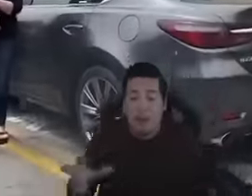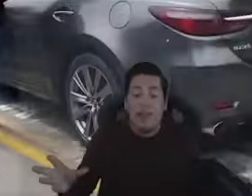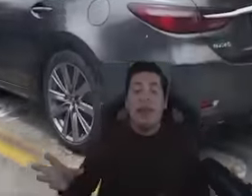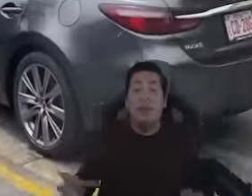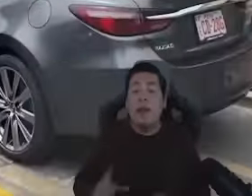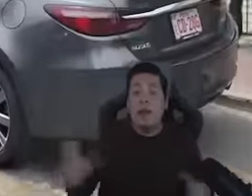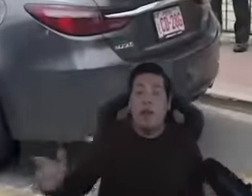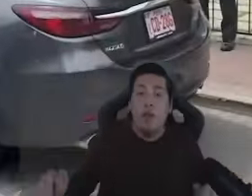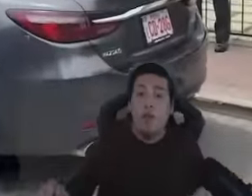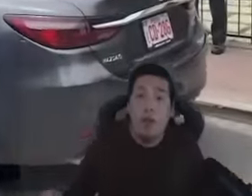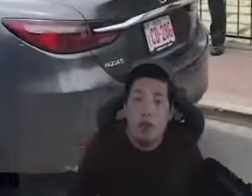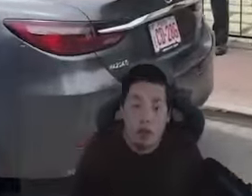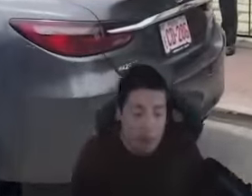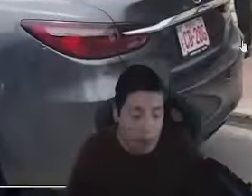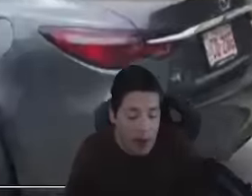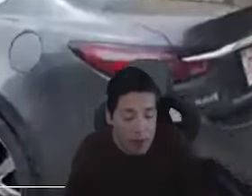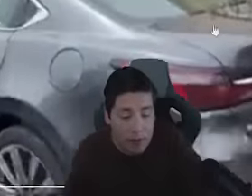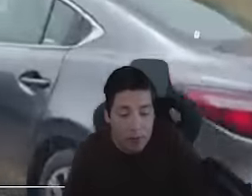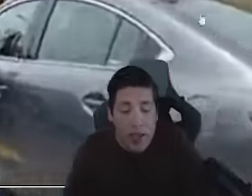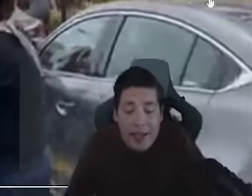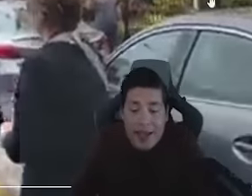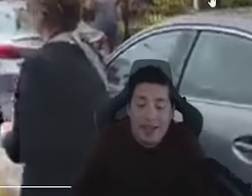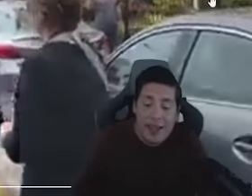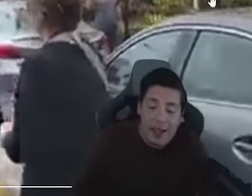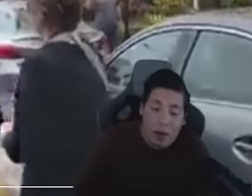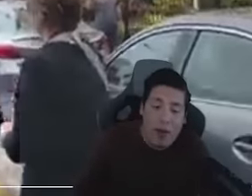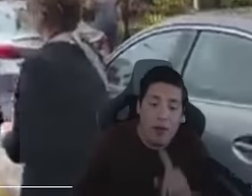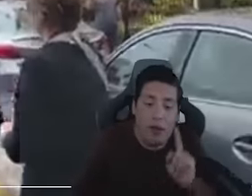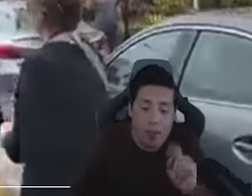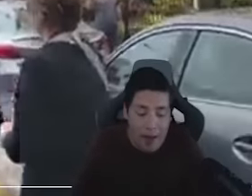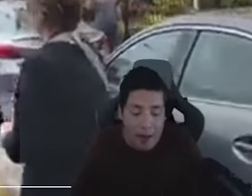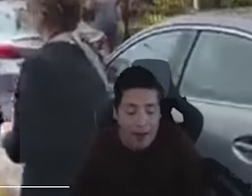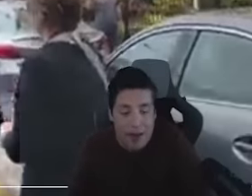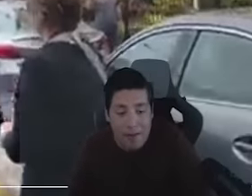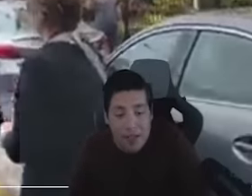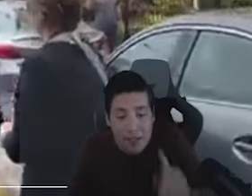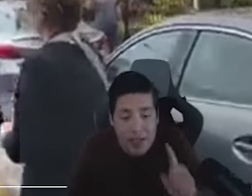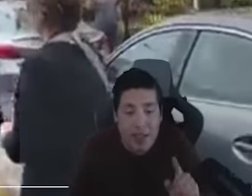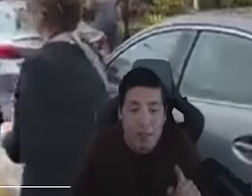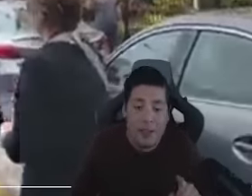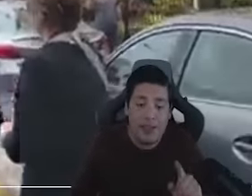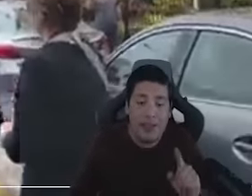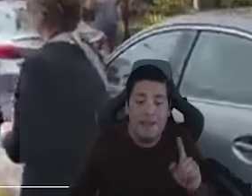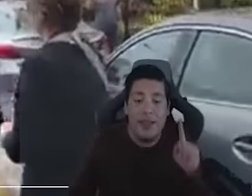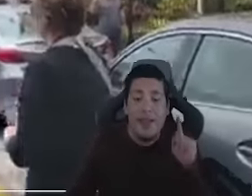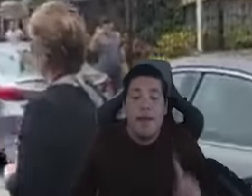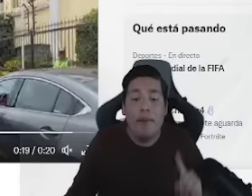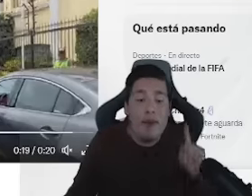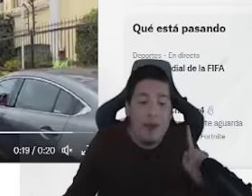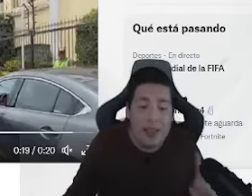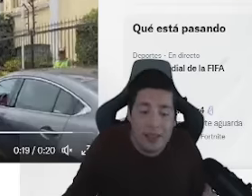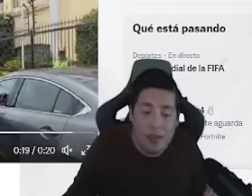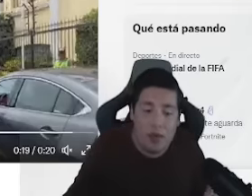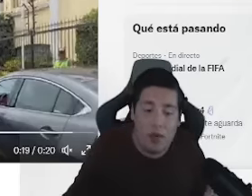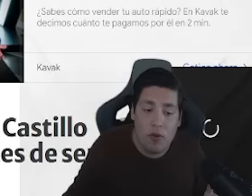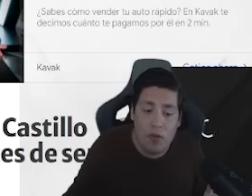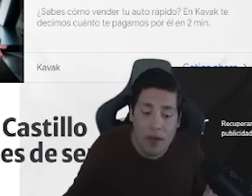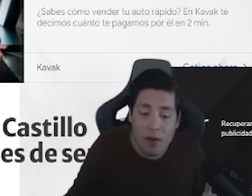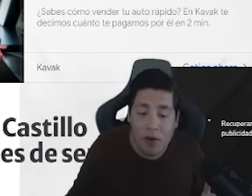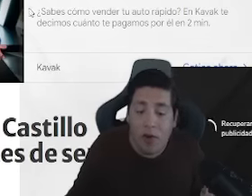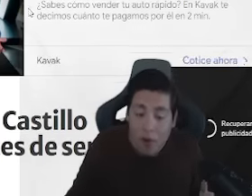Una noticia que muy pocos nos esperábamos. Y es que, de acuerdo a las palabras del mismísimo presidente, Pedro Castillo